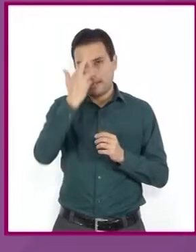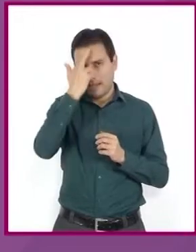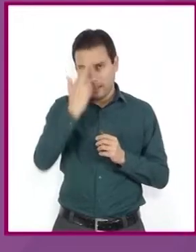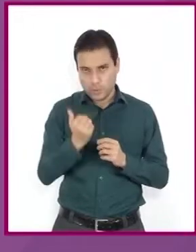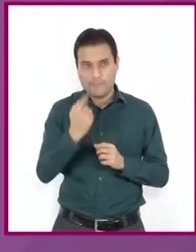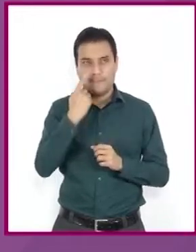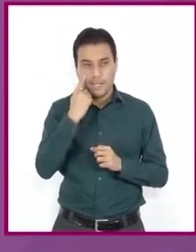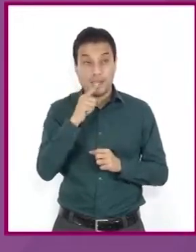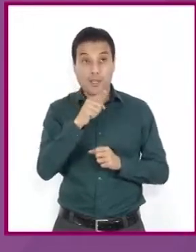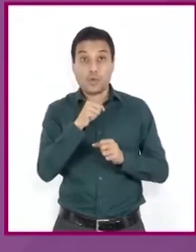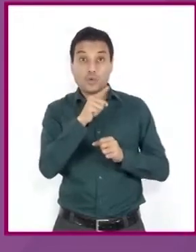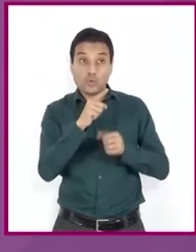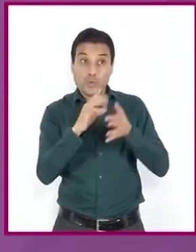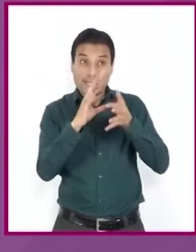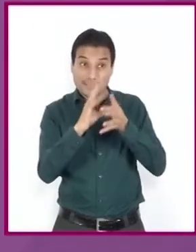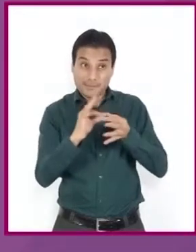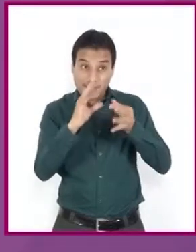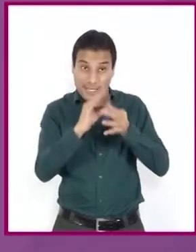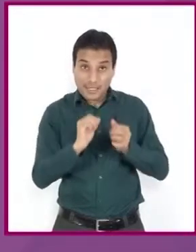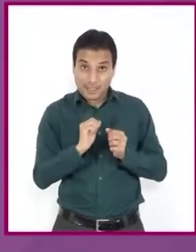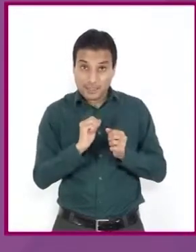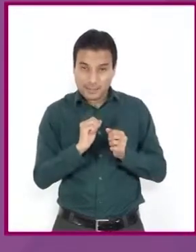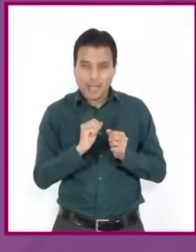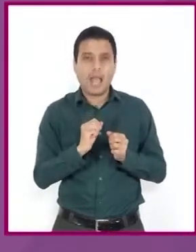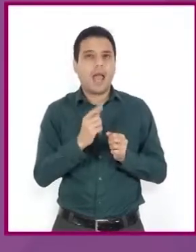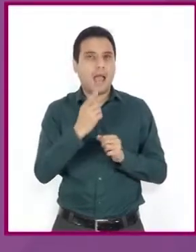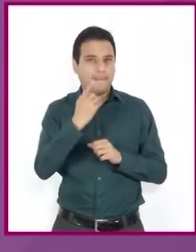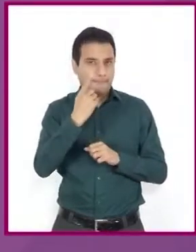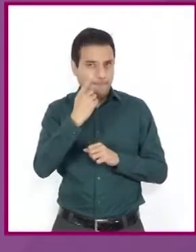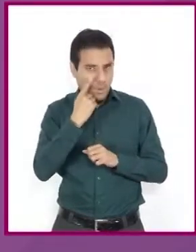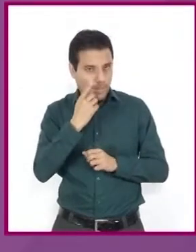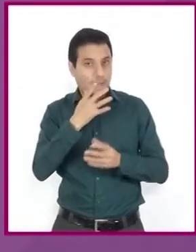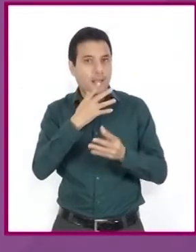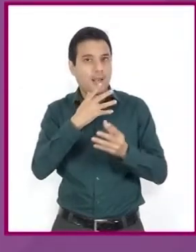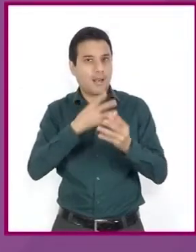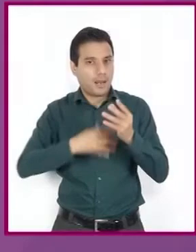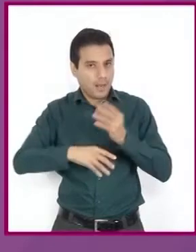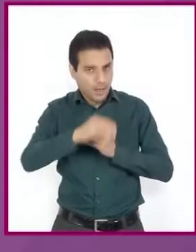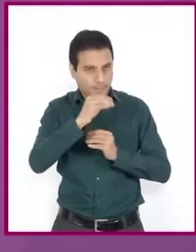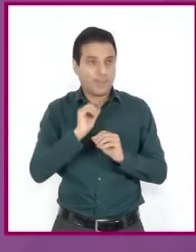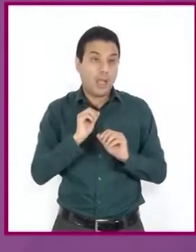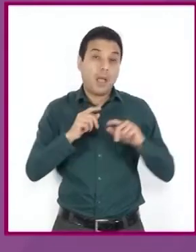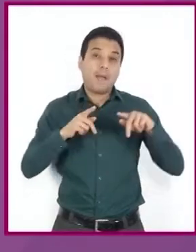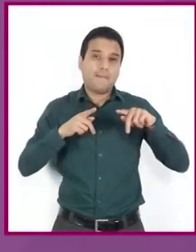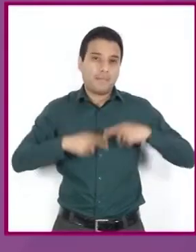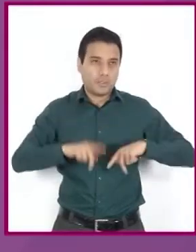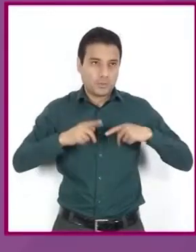bueno, usted dice que esto, aunque usted afirma tal cosa, aunque se sabe tal